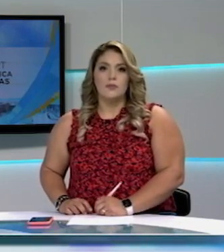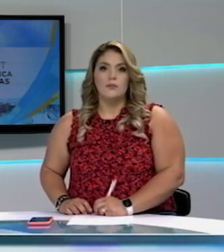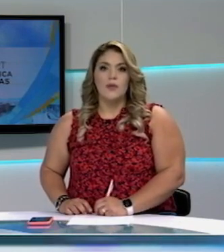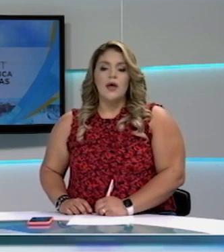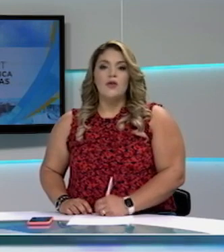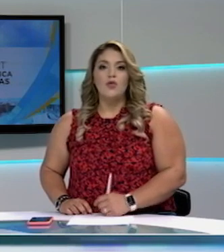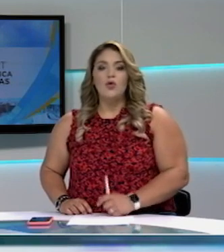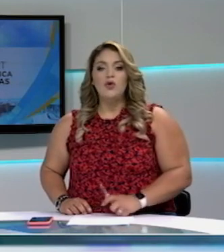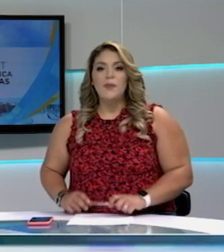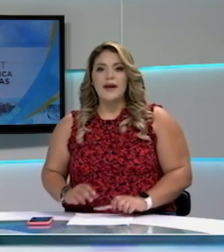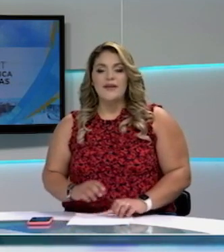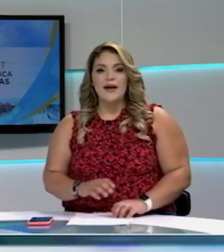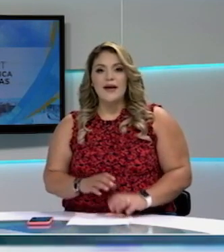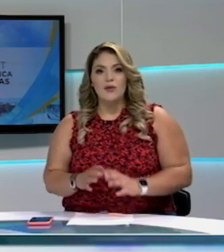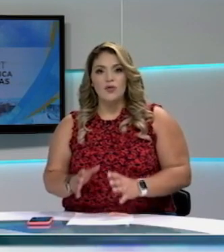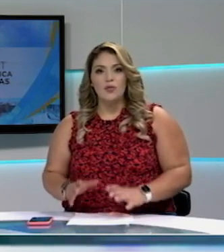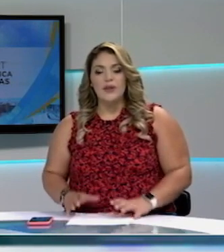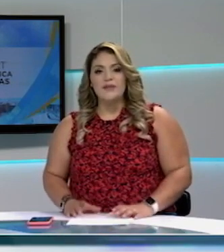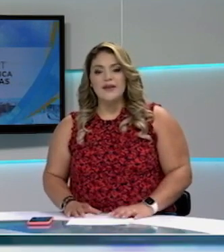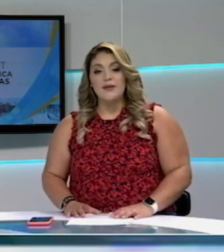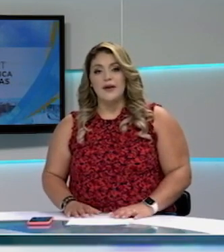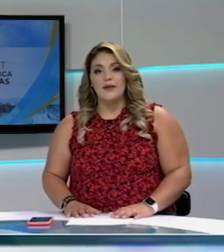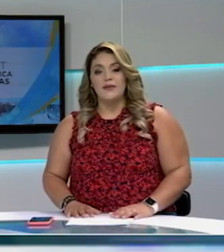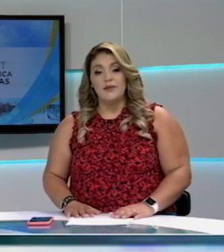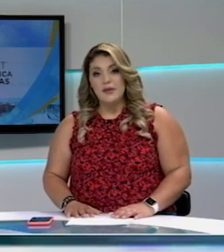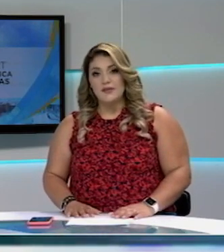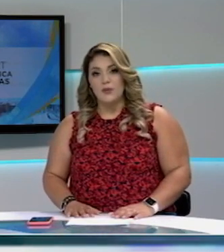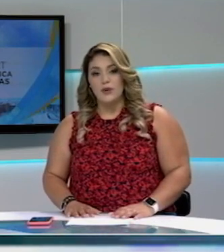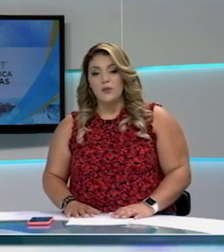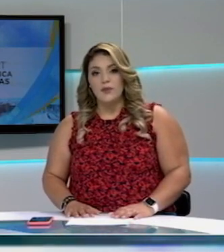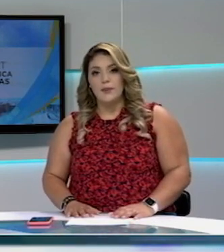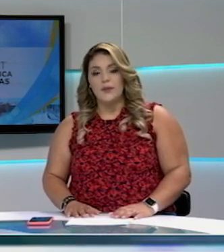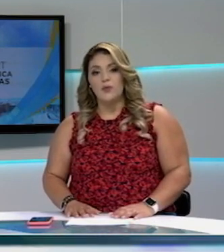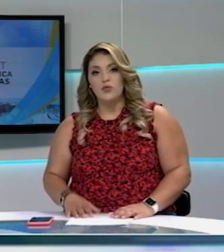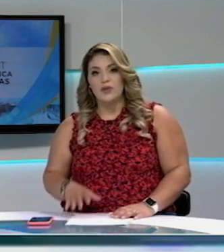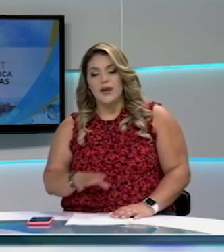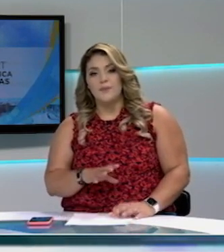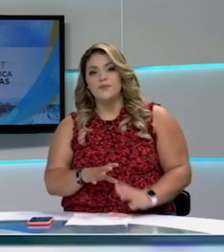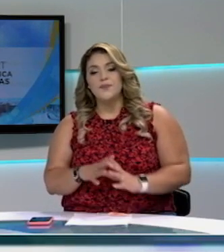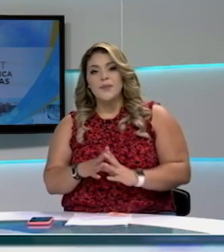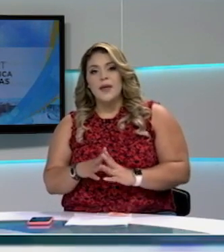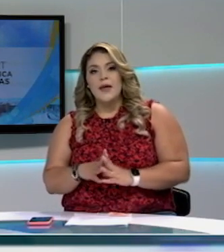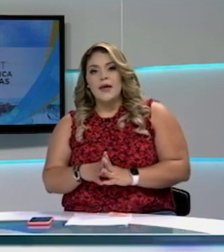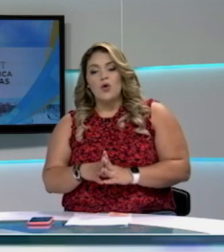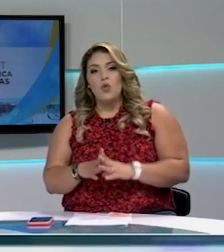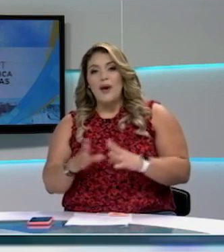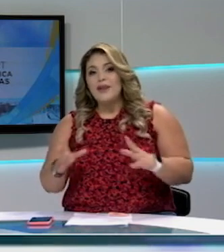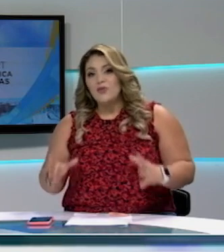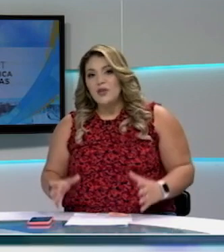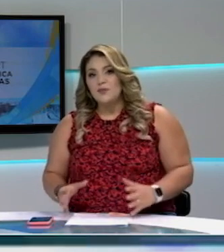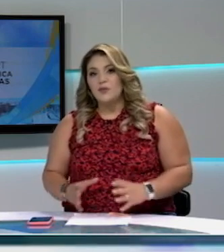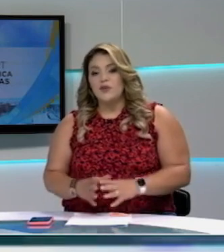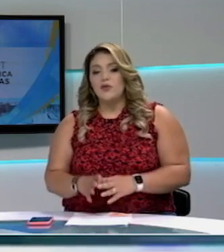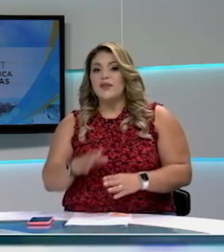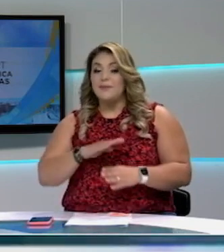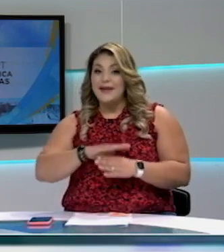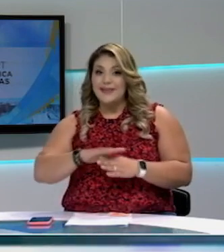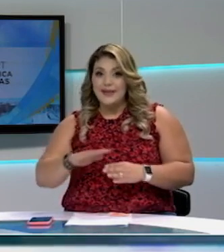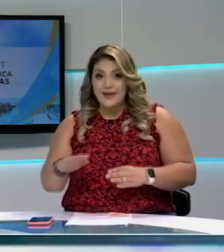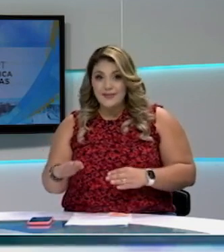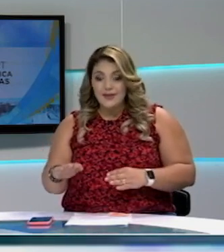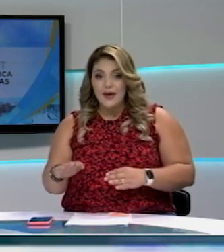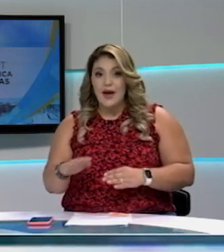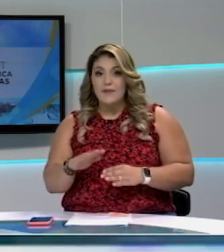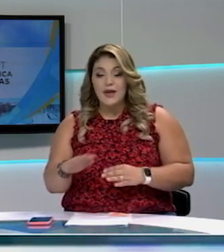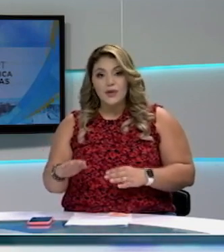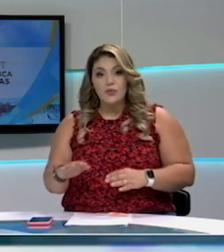acabado. Don Julio, para ya concluir esta entrevista, una última pregunta. ¿Cuáles son las proyecciones de